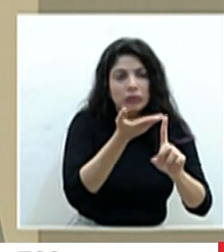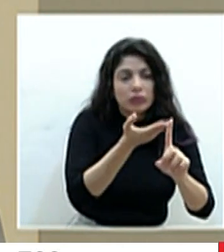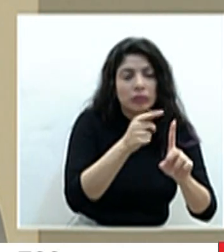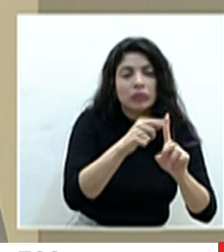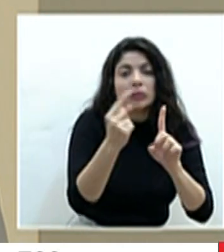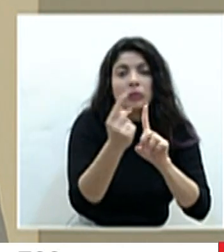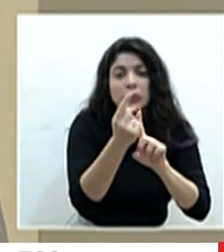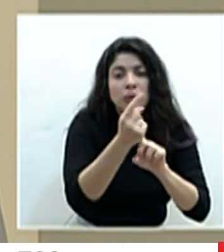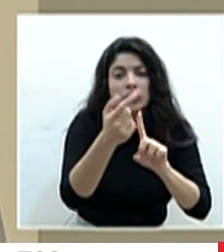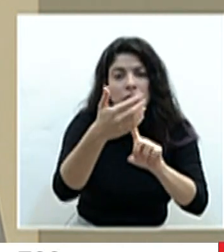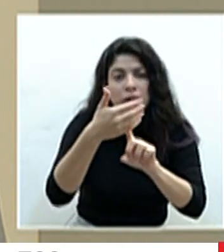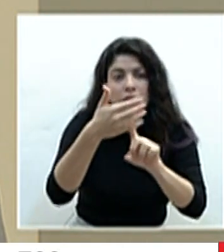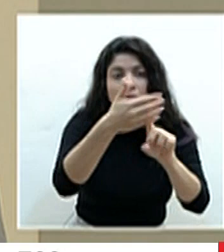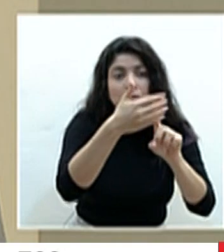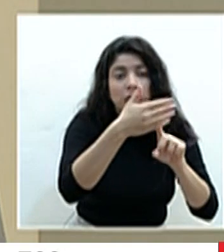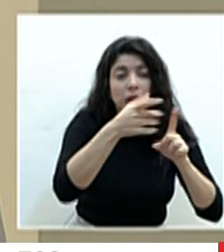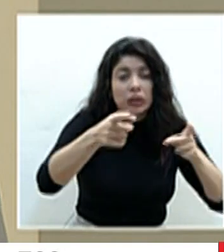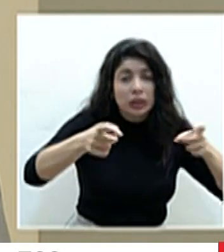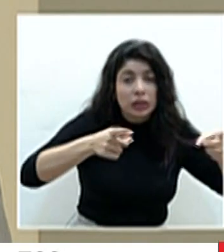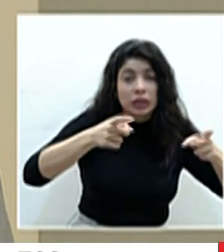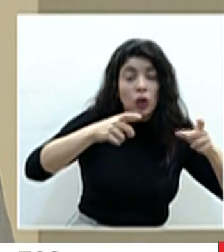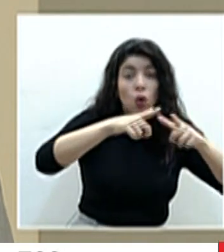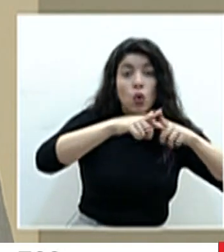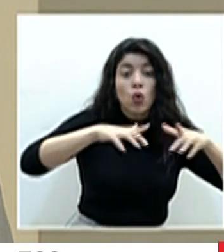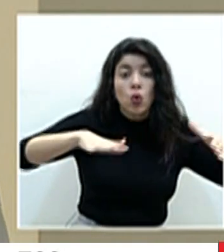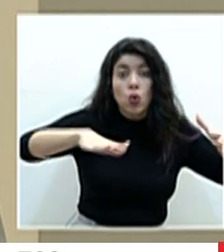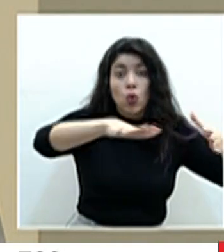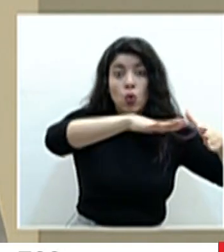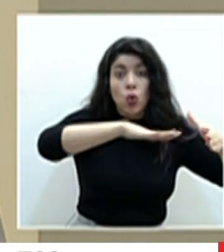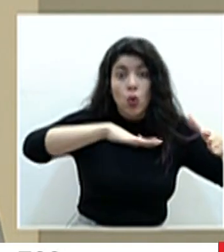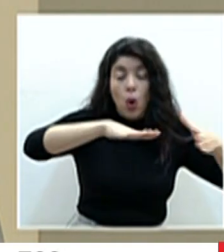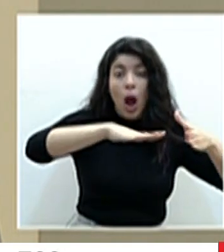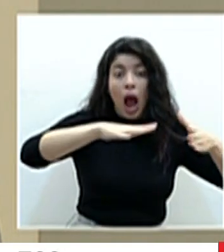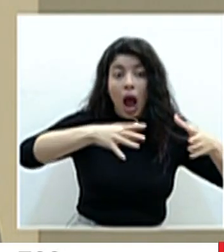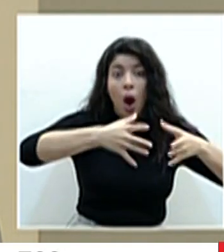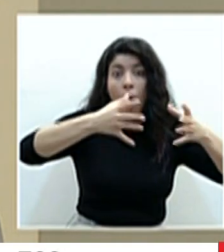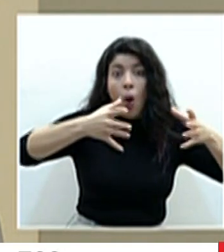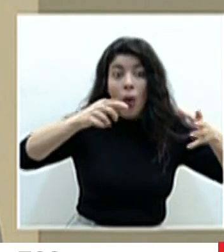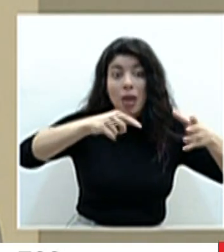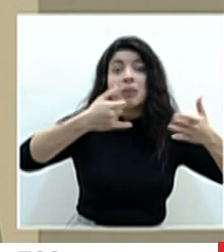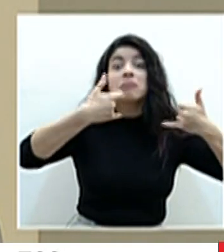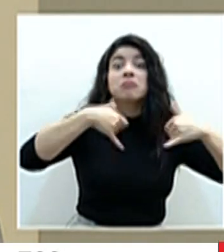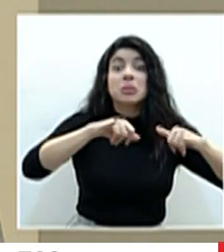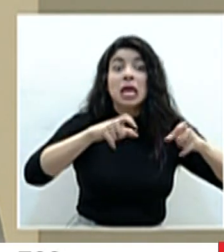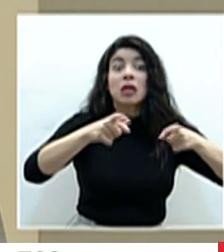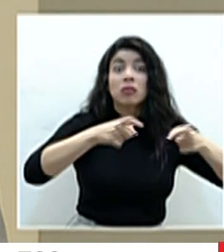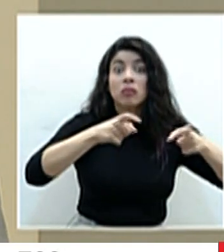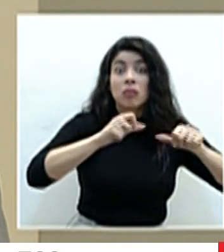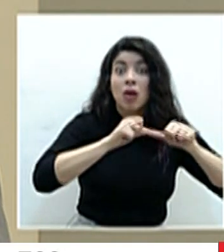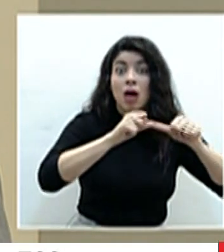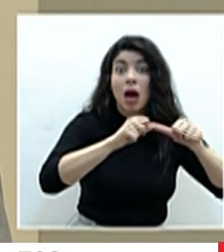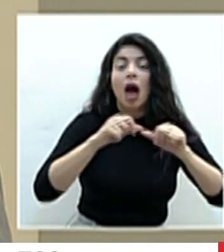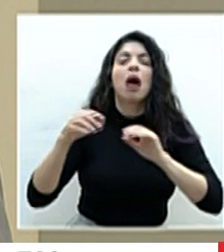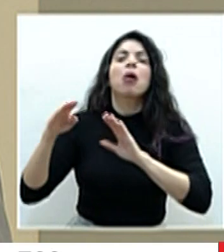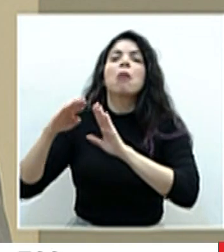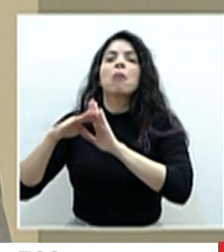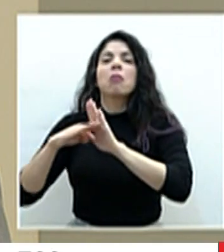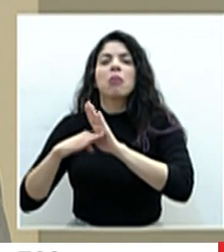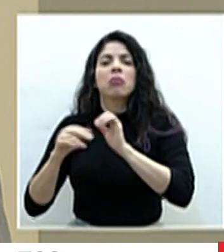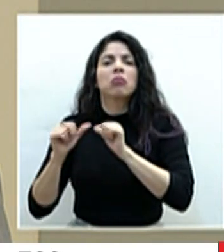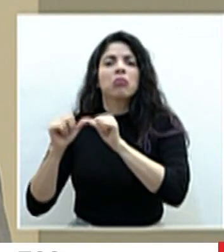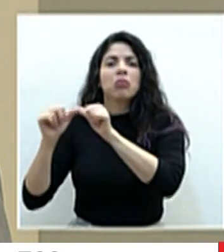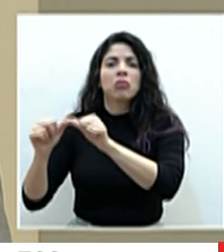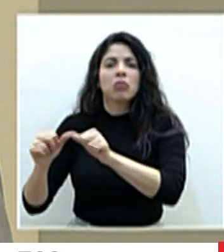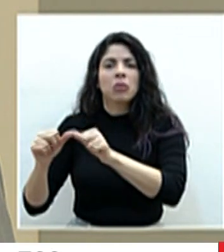y esto nos permita hacer esa contención en el lugar en donde está ocurriendo el aumento de casos, podemos mantener esas medidas que hemos